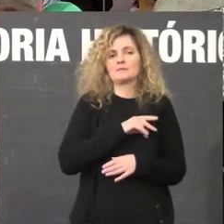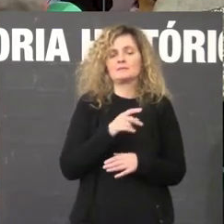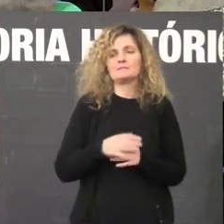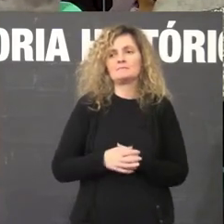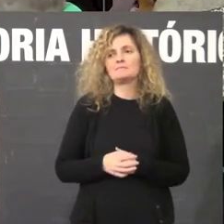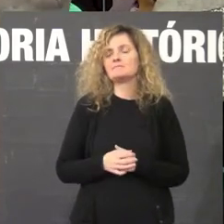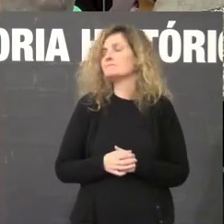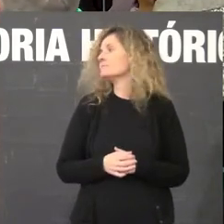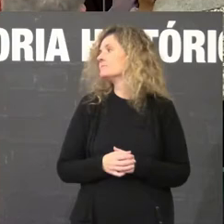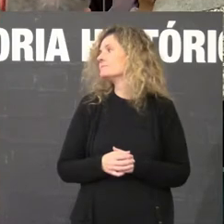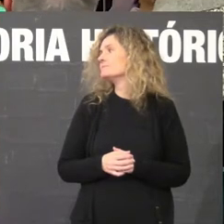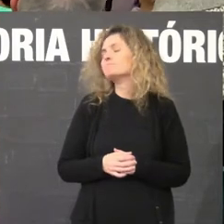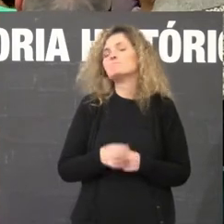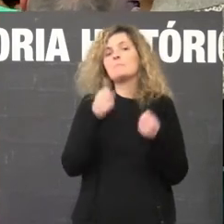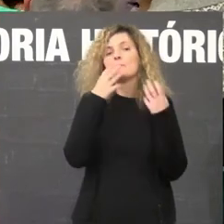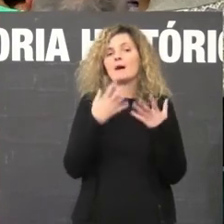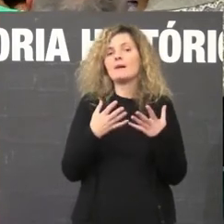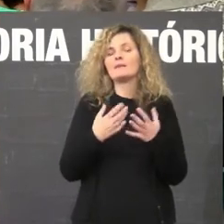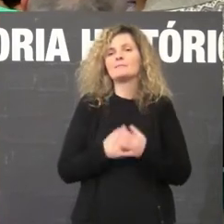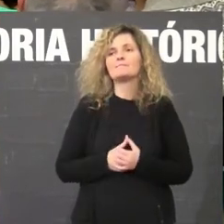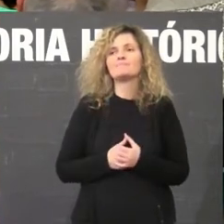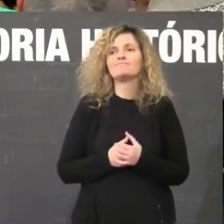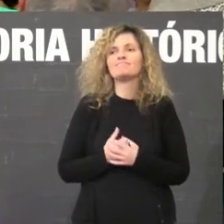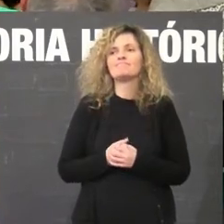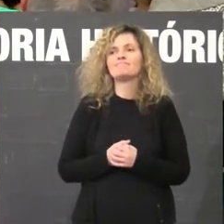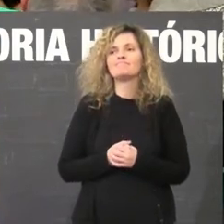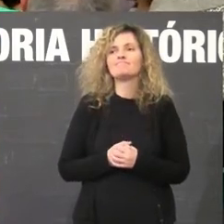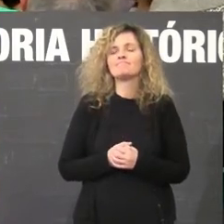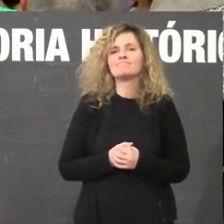Alberto? Ben,